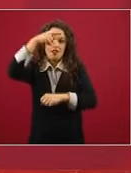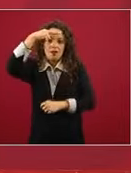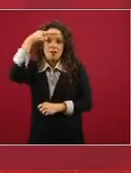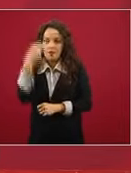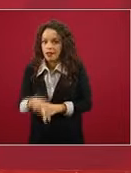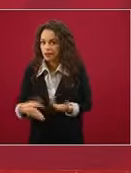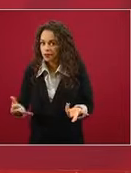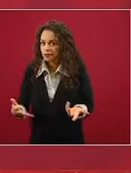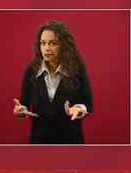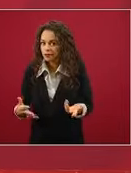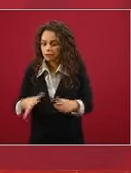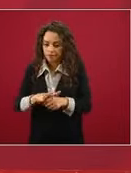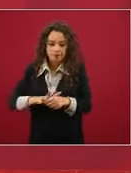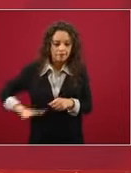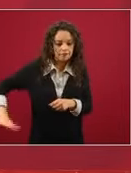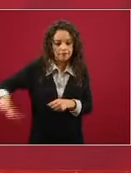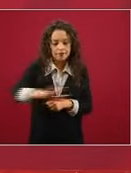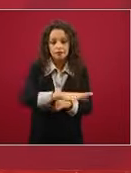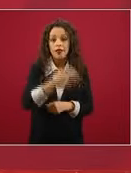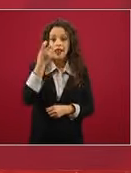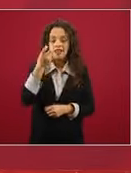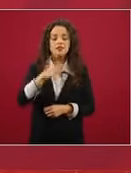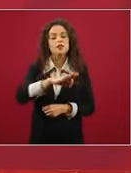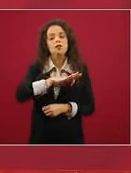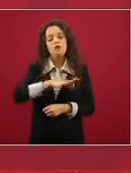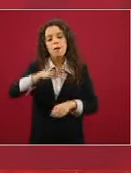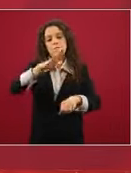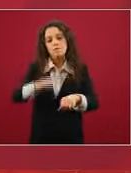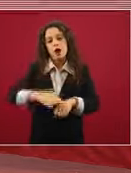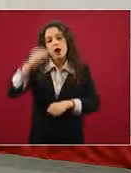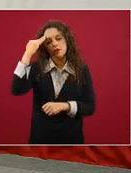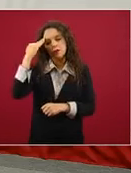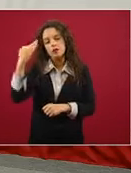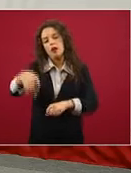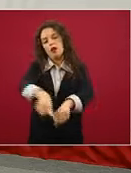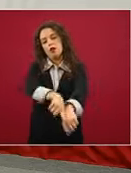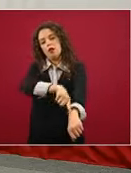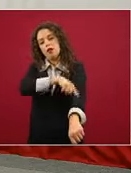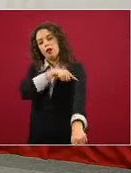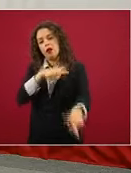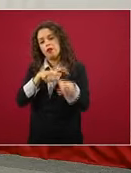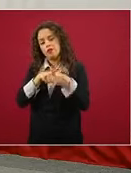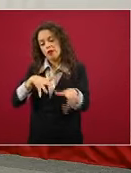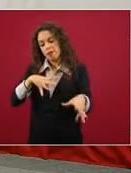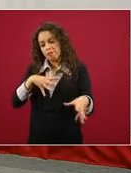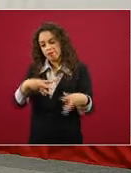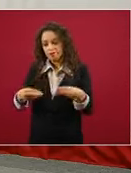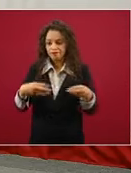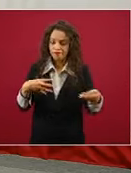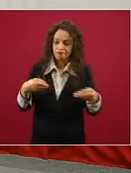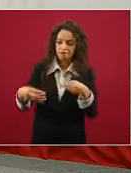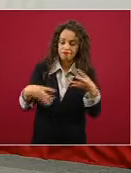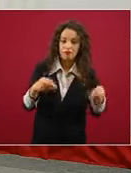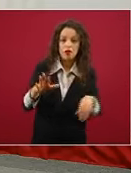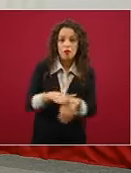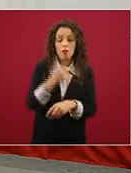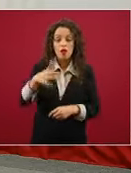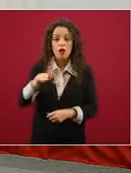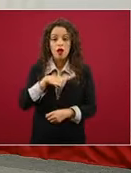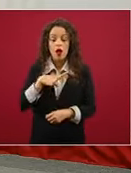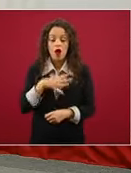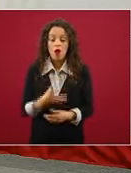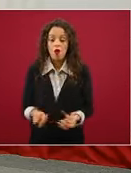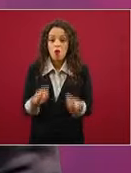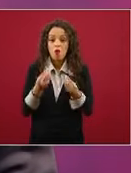irremediablemente lleva a una epidemia más prolongada, porque existe más población de donde